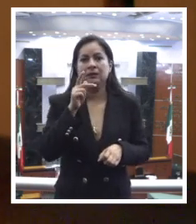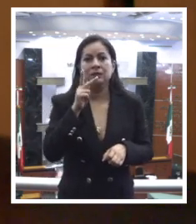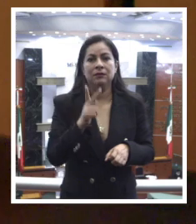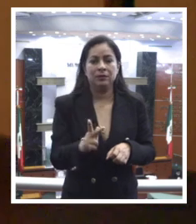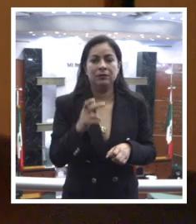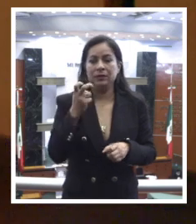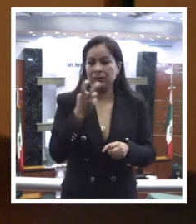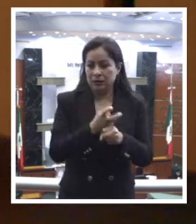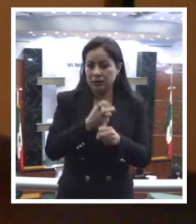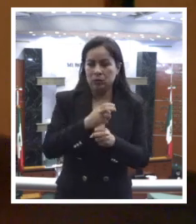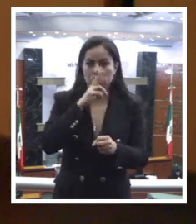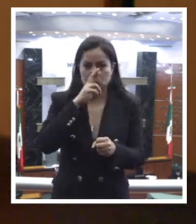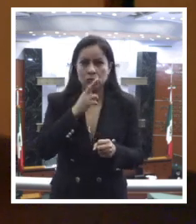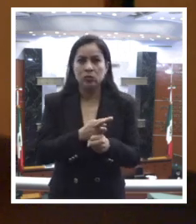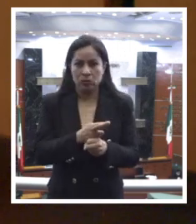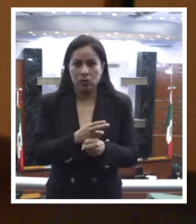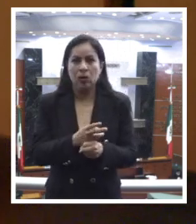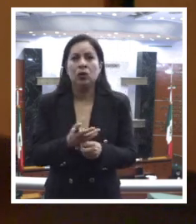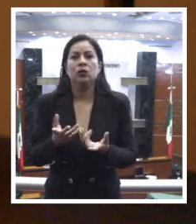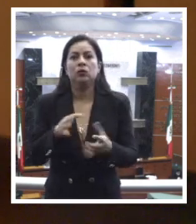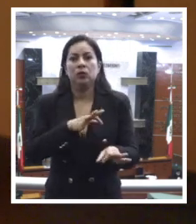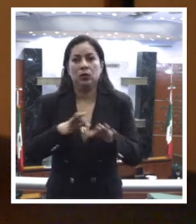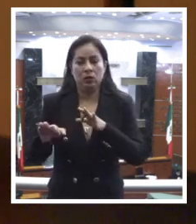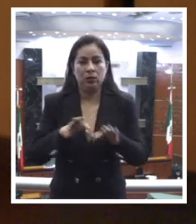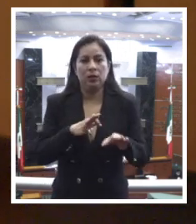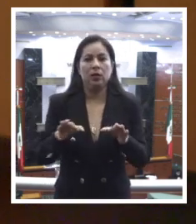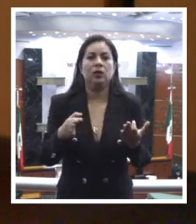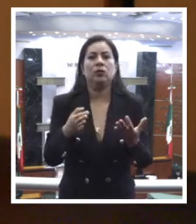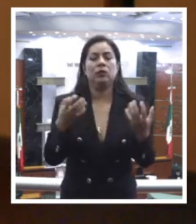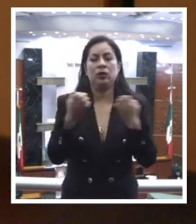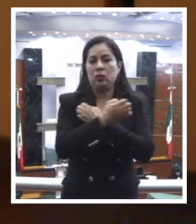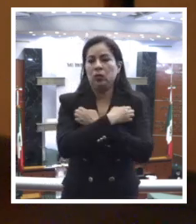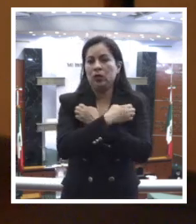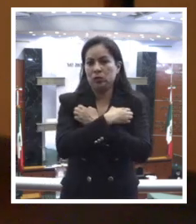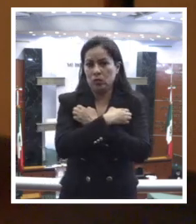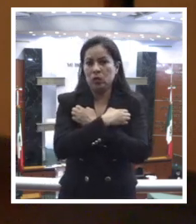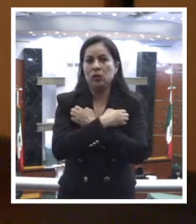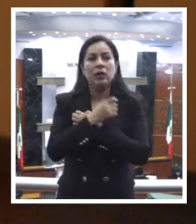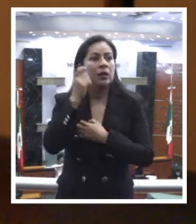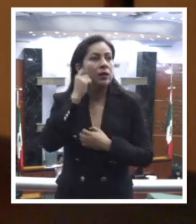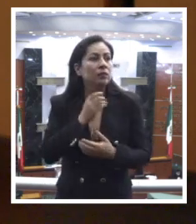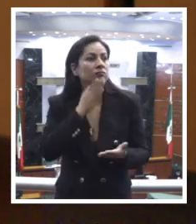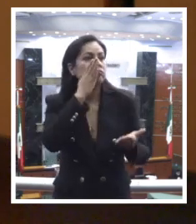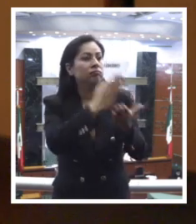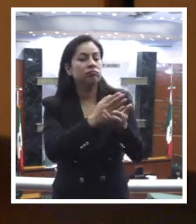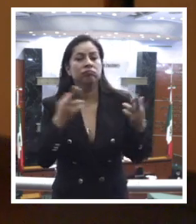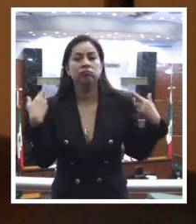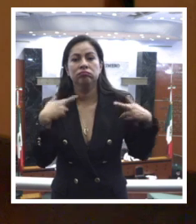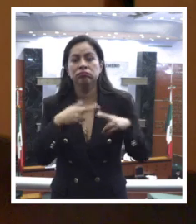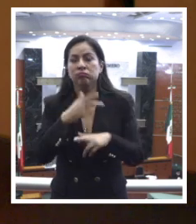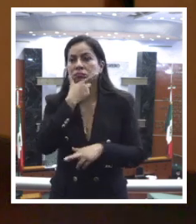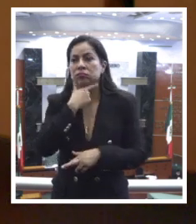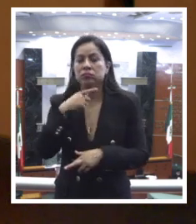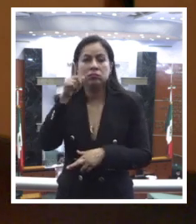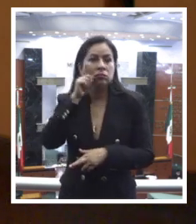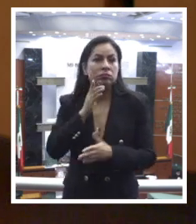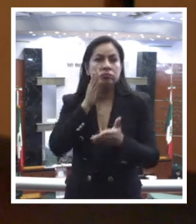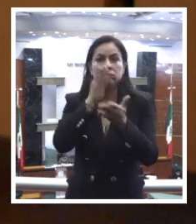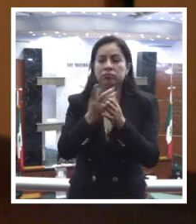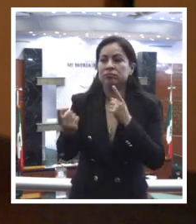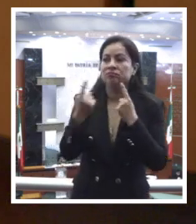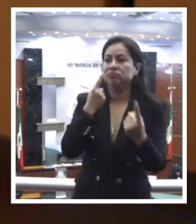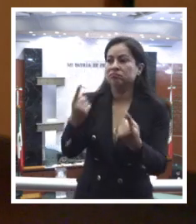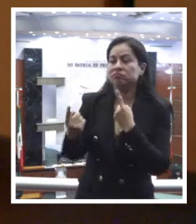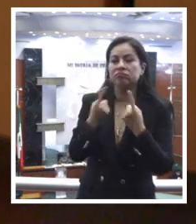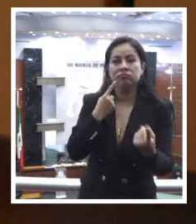los subsecretarios, la estructura de la Secretaría de Educación Guerrero, estuvimos allá con las maestras, con los maestros, dialogando